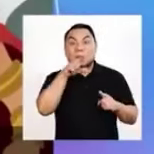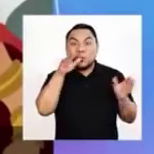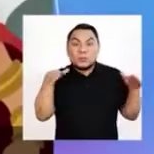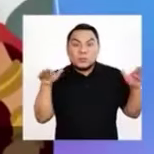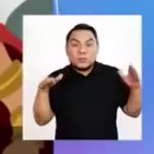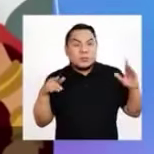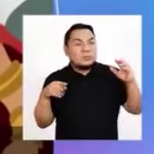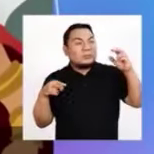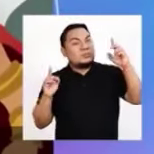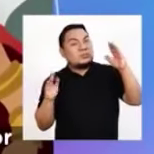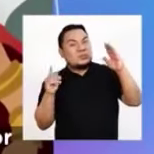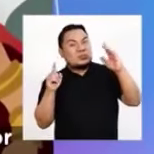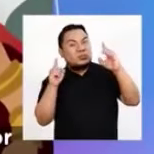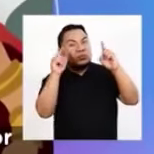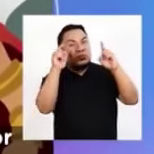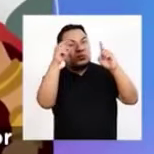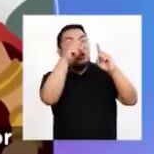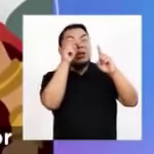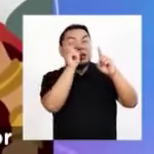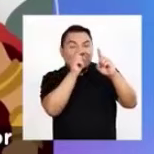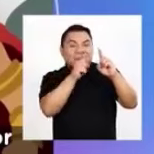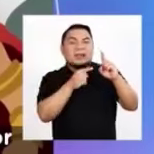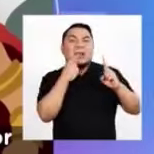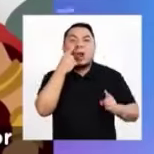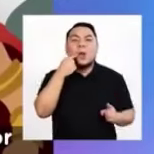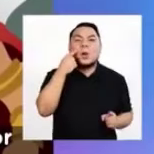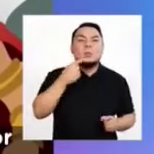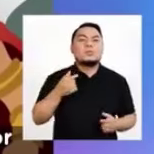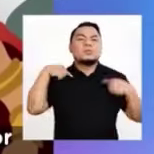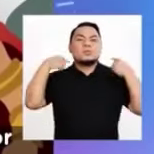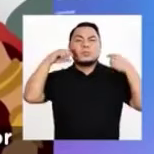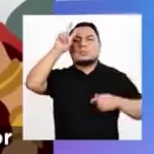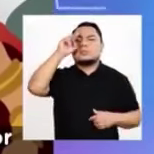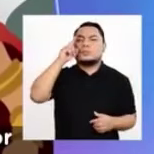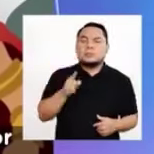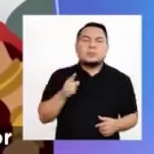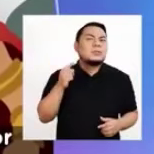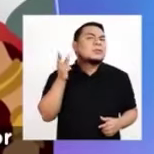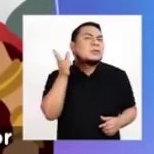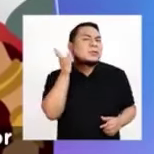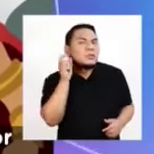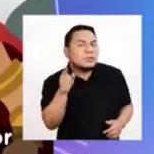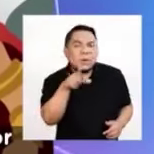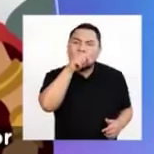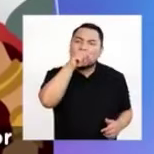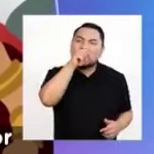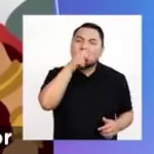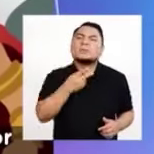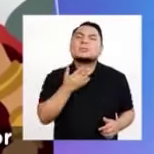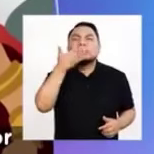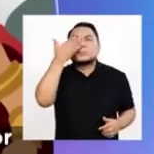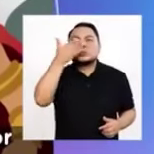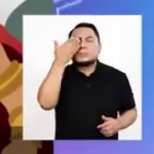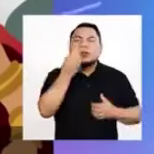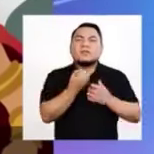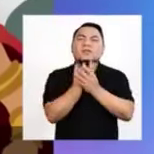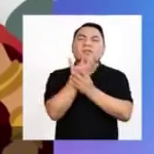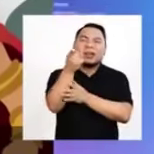Cuando se acercaba el colibrí, Huaytapallana olió el perfume de la flor del canto, su flor